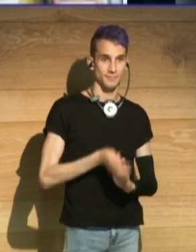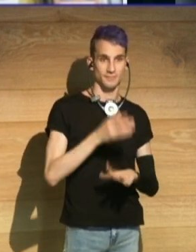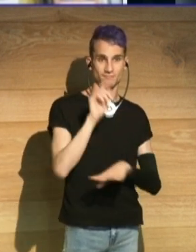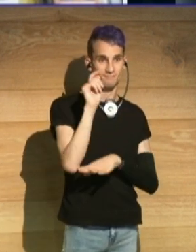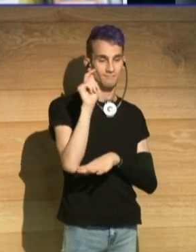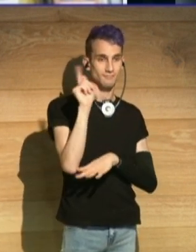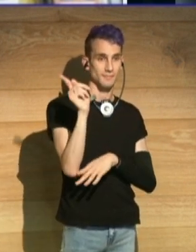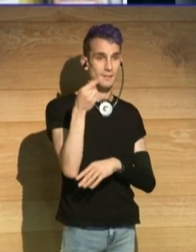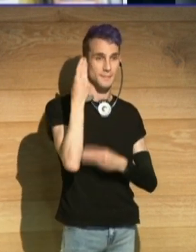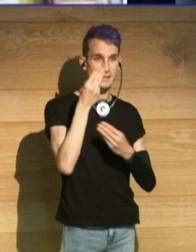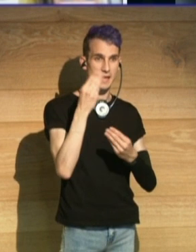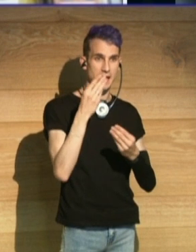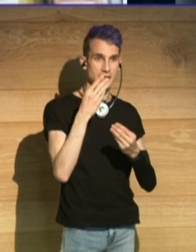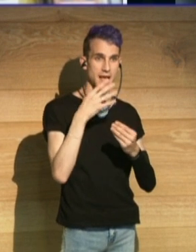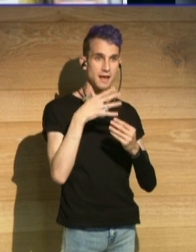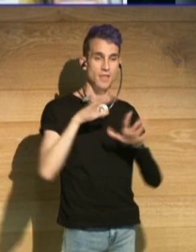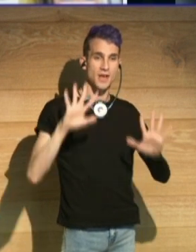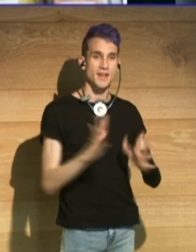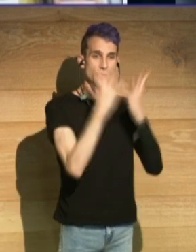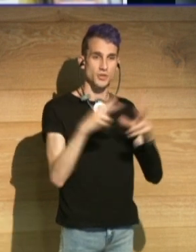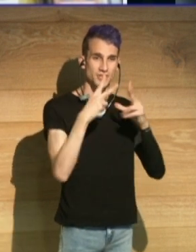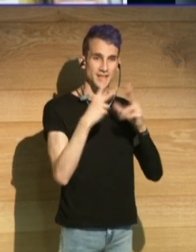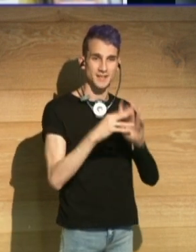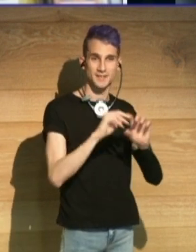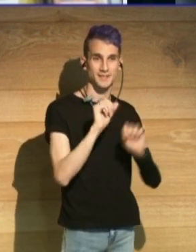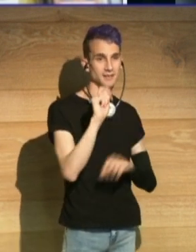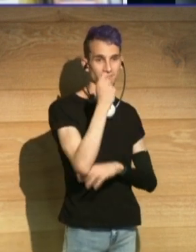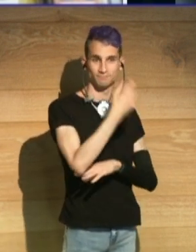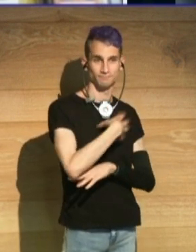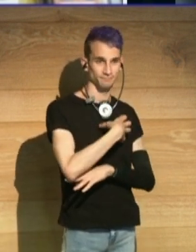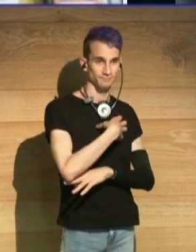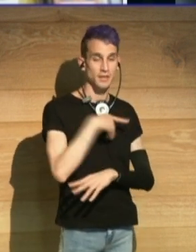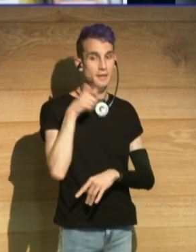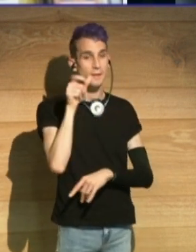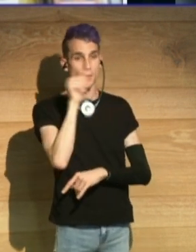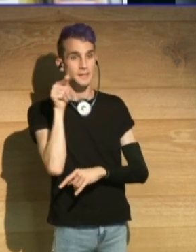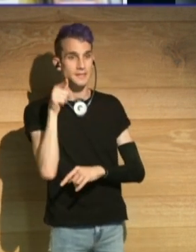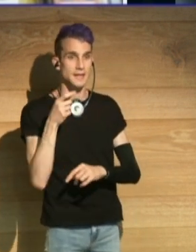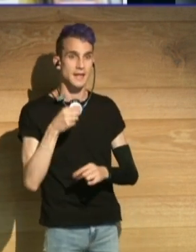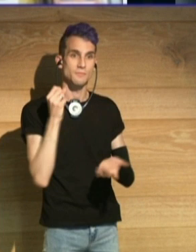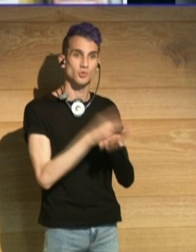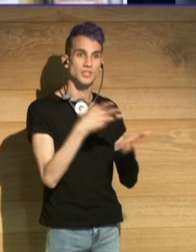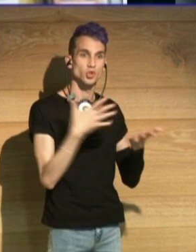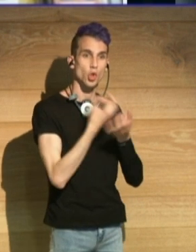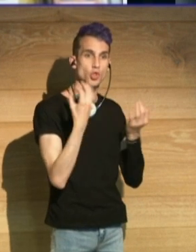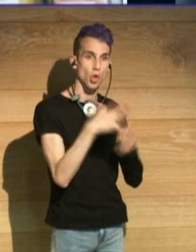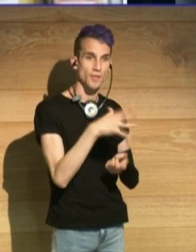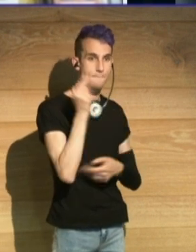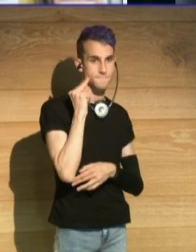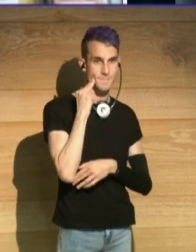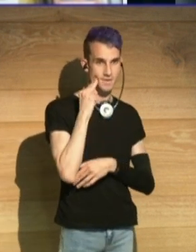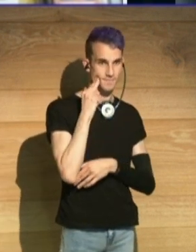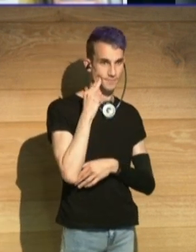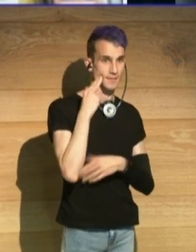triunfo de la revolución socialista, la pequeña burguesía, la gran burguesía. Entonces él apuesta todo en el miedo. Empieza a través